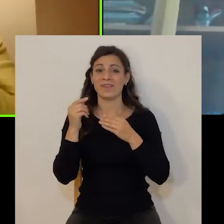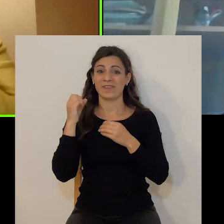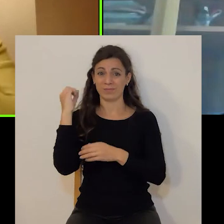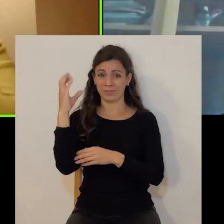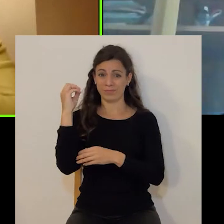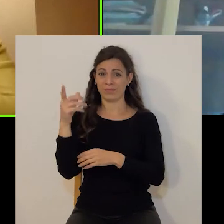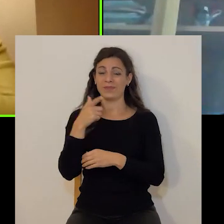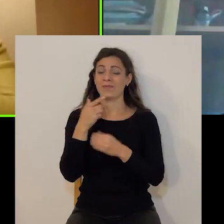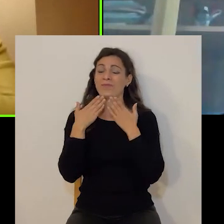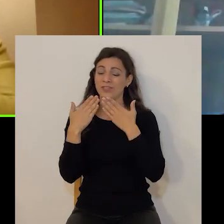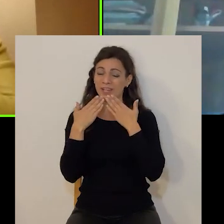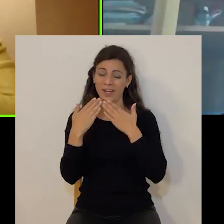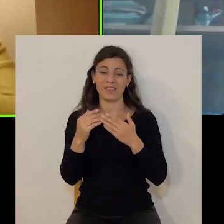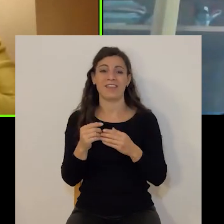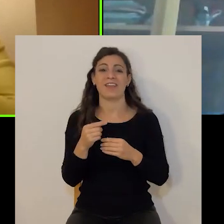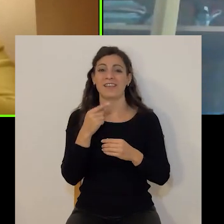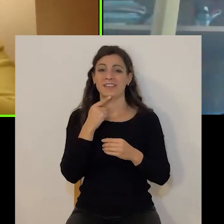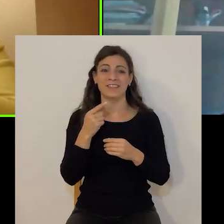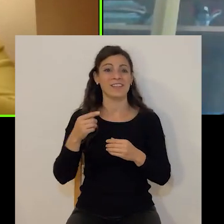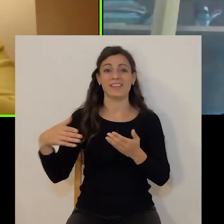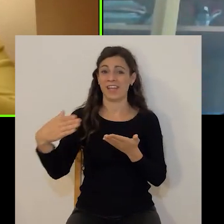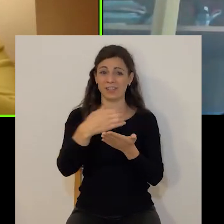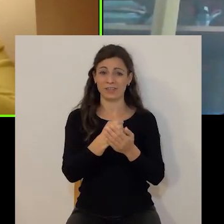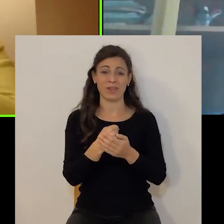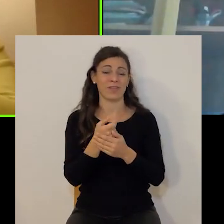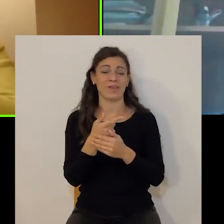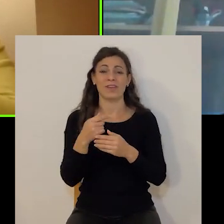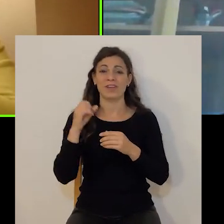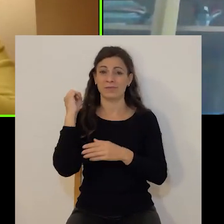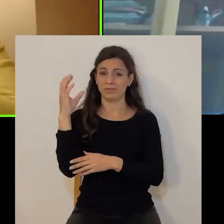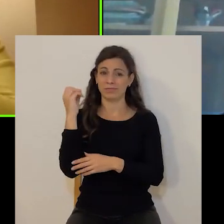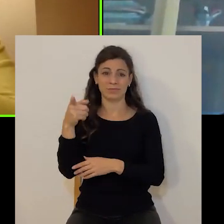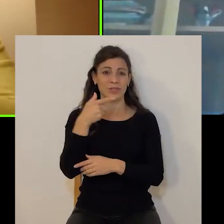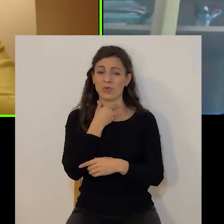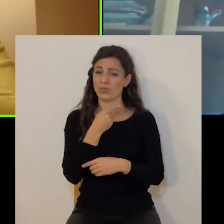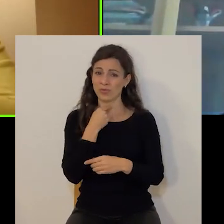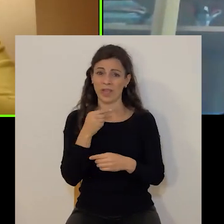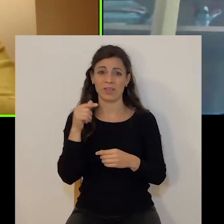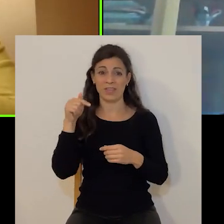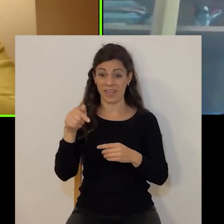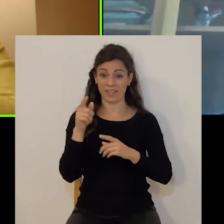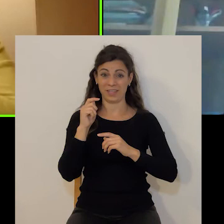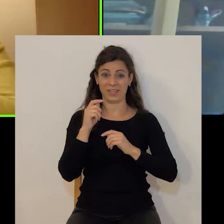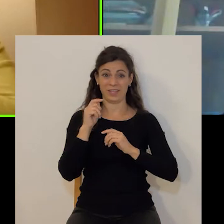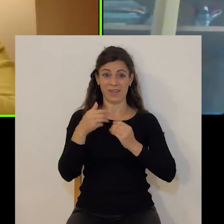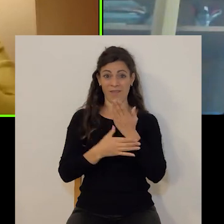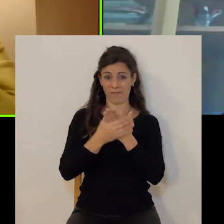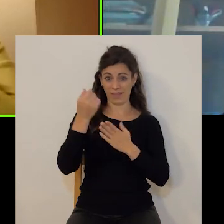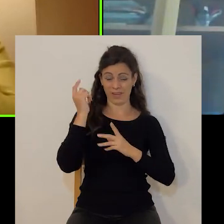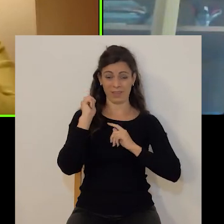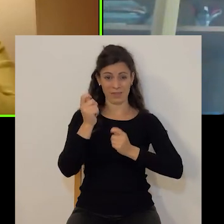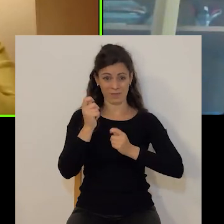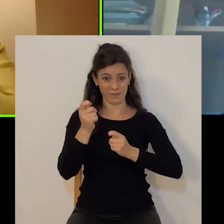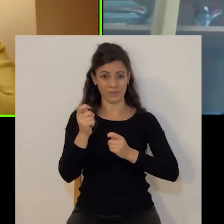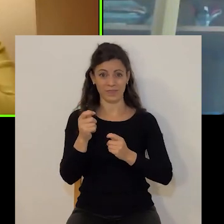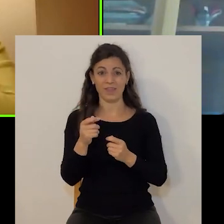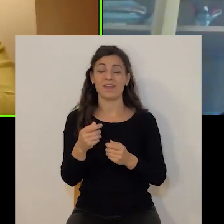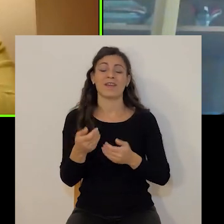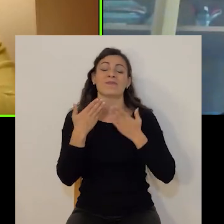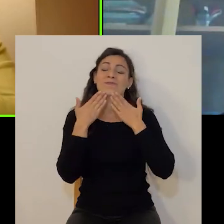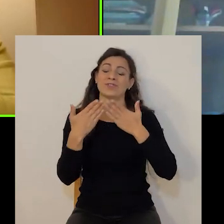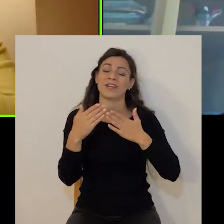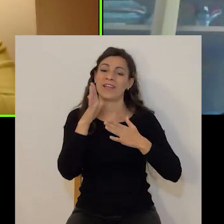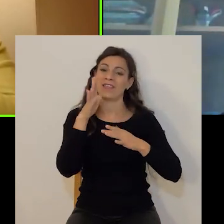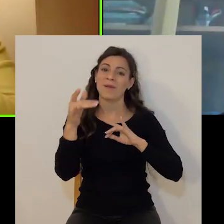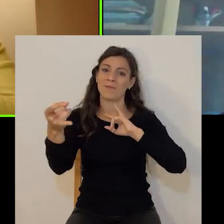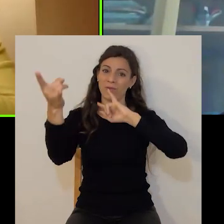porque les ha gustado mucho. Y desde la Federación Fan para los Olivos, darte las gracias por acudir a nuestra llamada. Ha